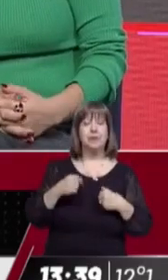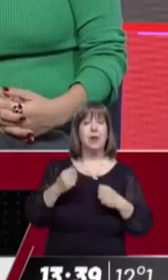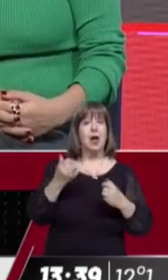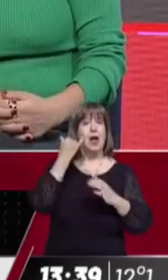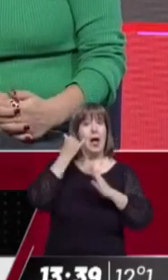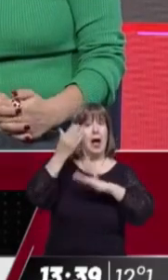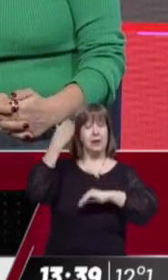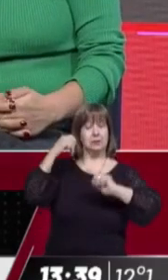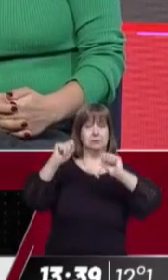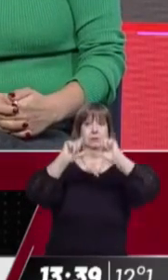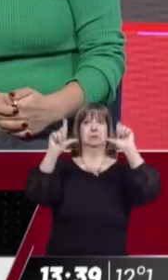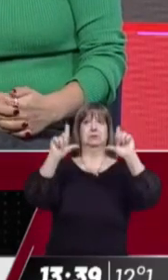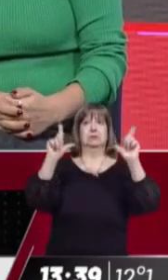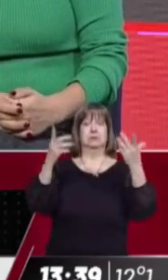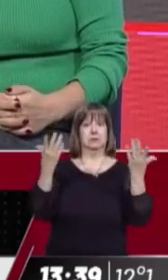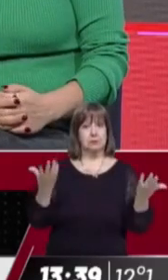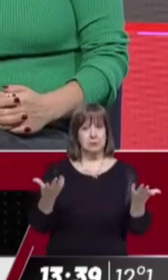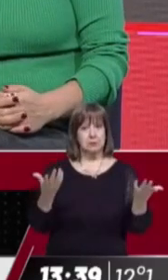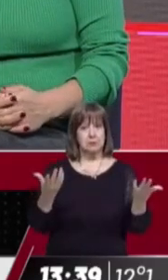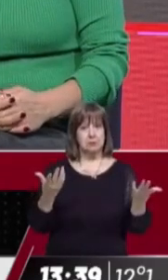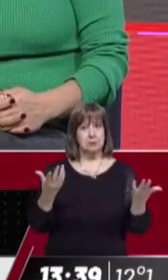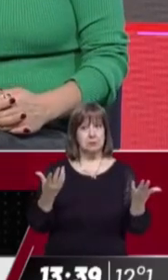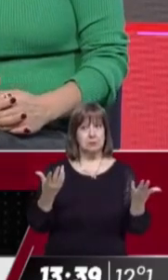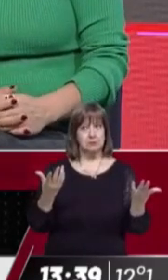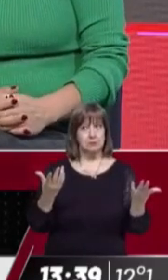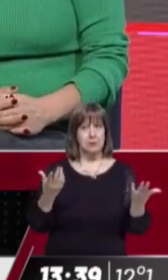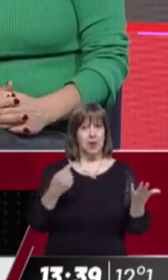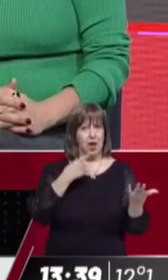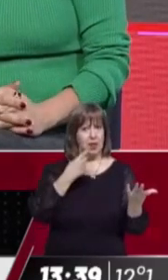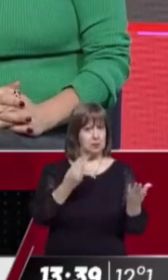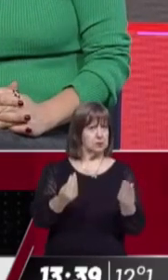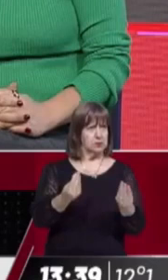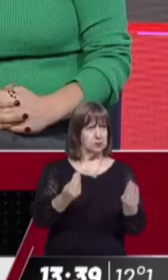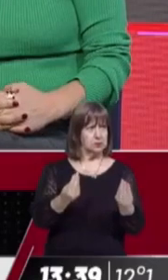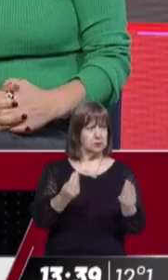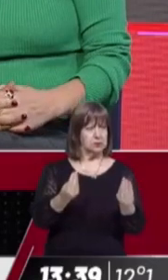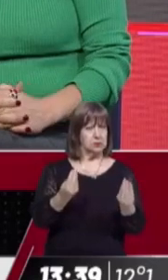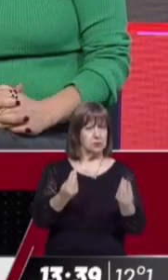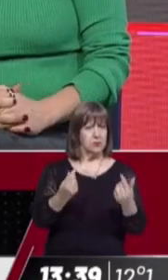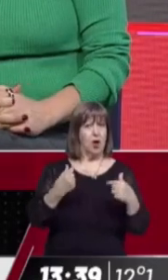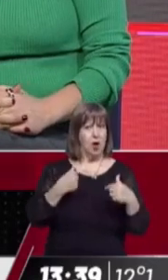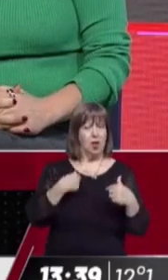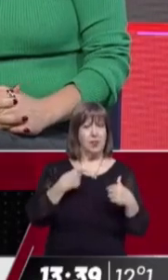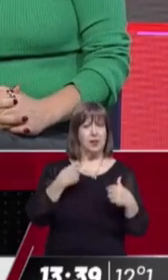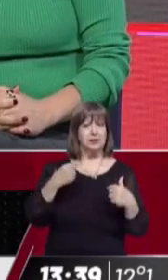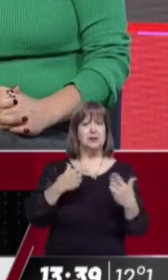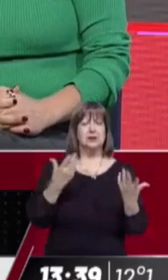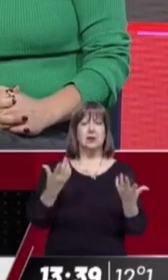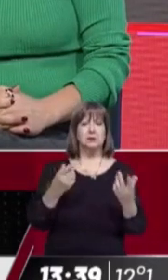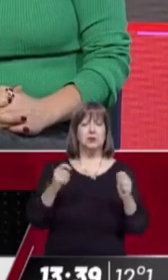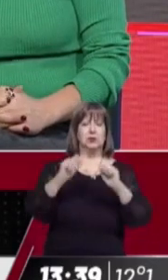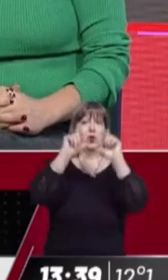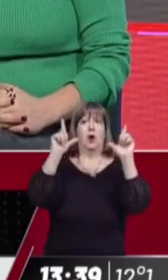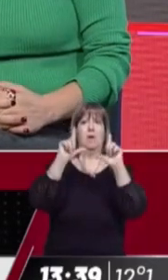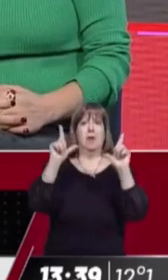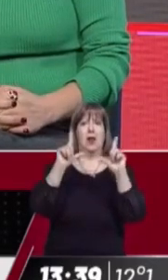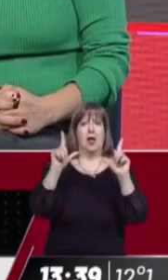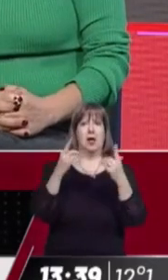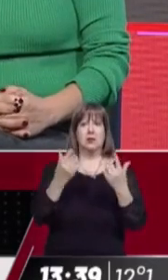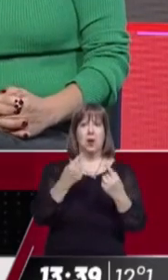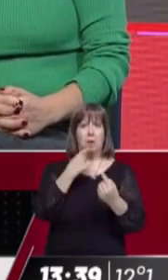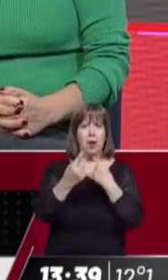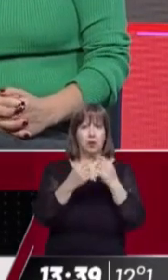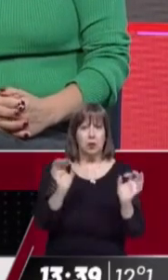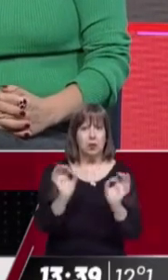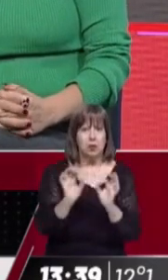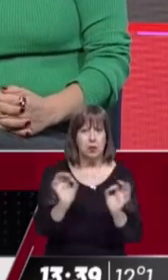asombrados porque se hicieron anuncios que según lo que nosotros pudimos recabar la mañana de hoy fueron sorpresivos e